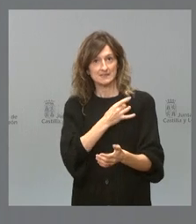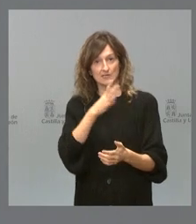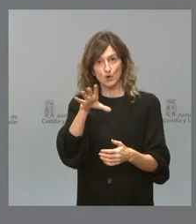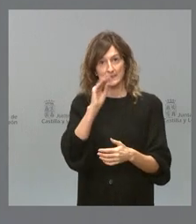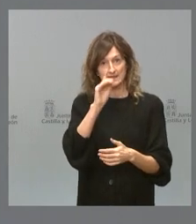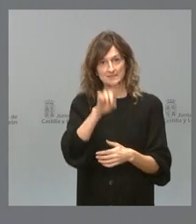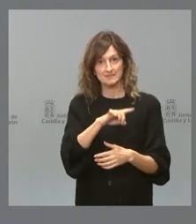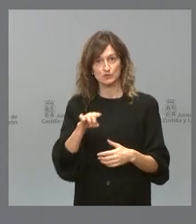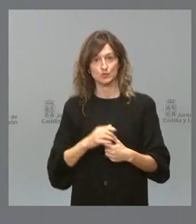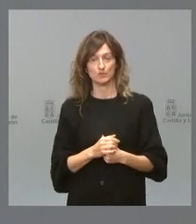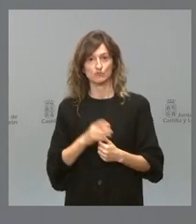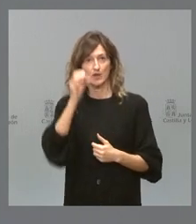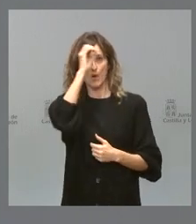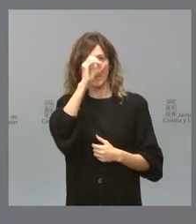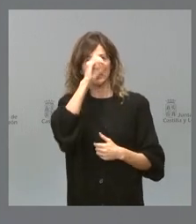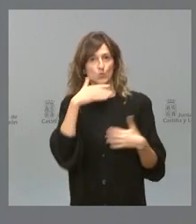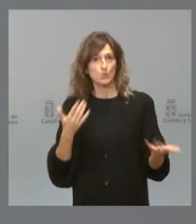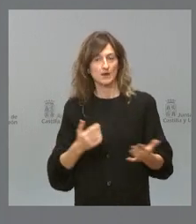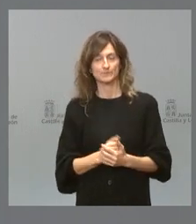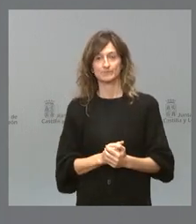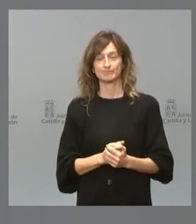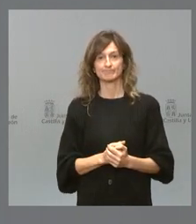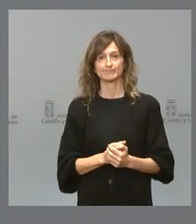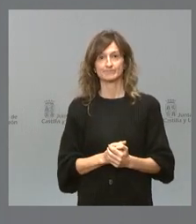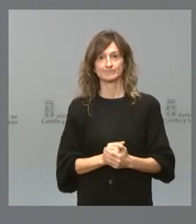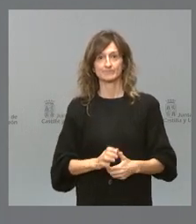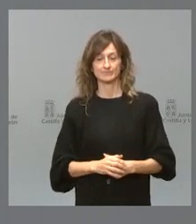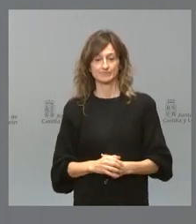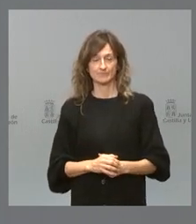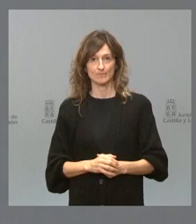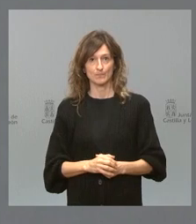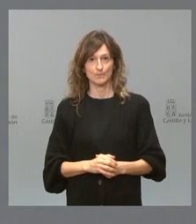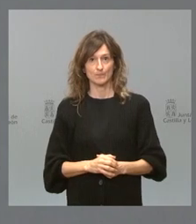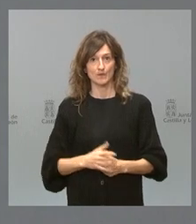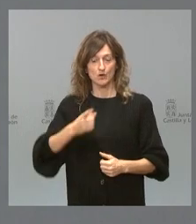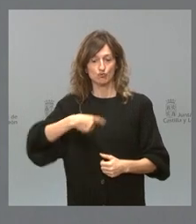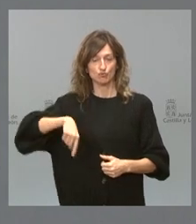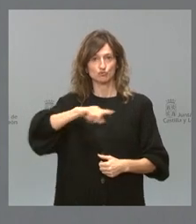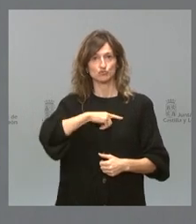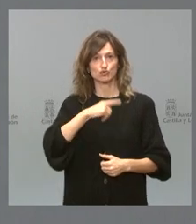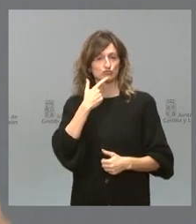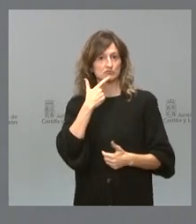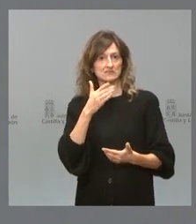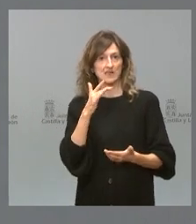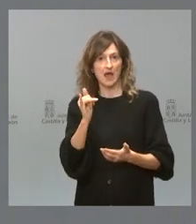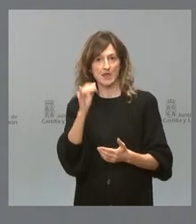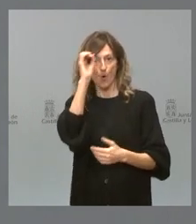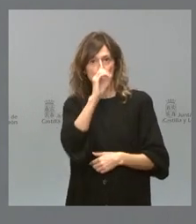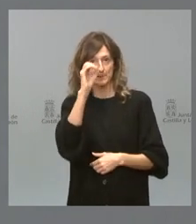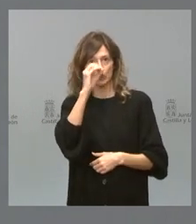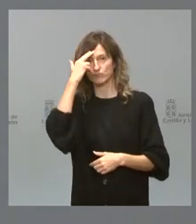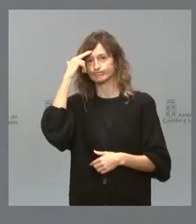cualquier caso pues que valoración hacen el tema Pues nosotros lo que hacemos Es respetar cualquier tipo de opinión